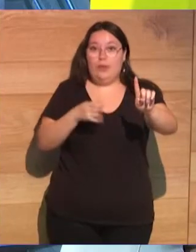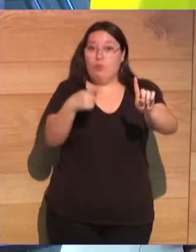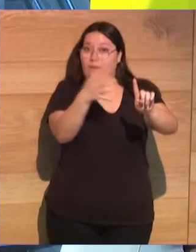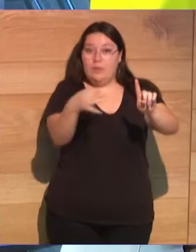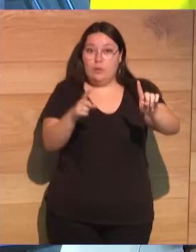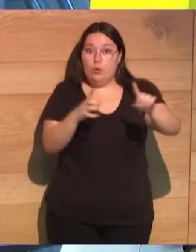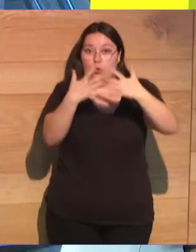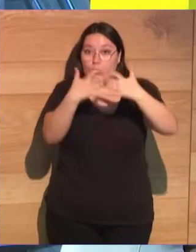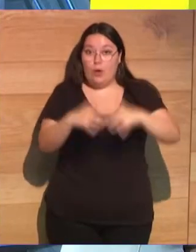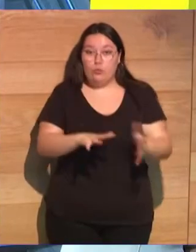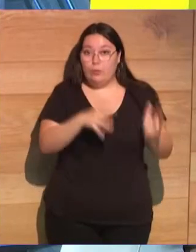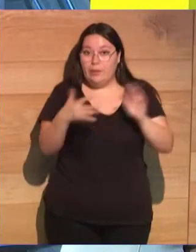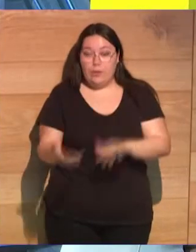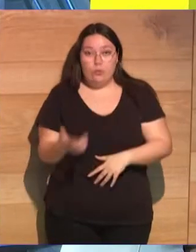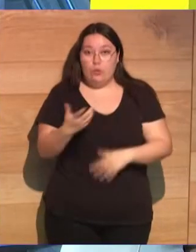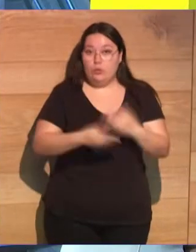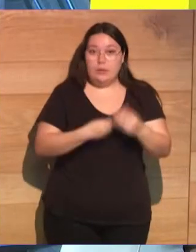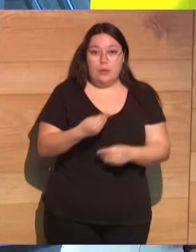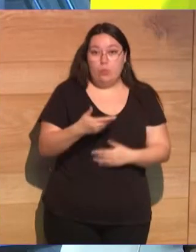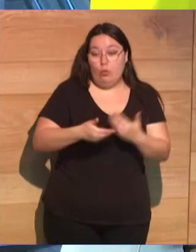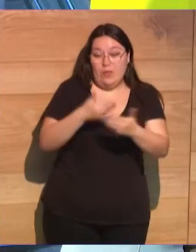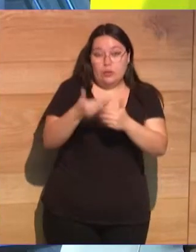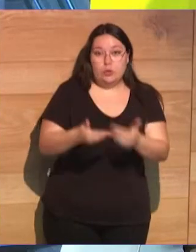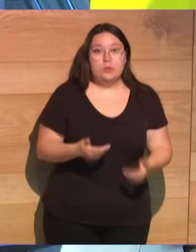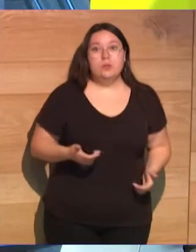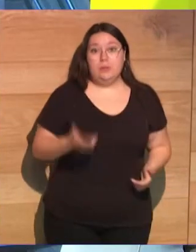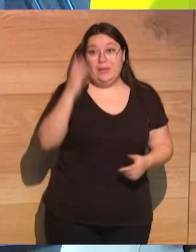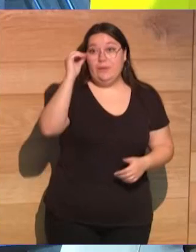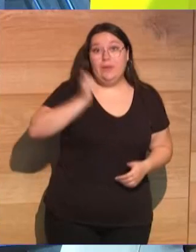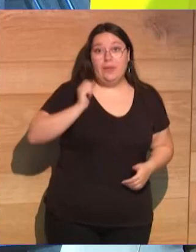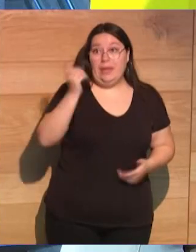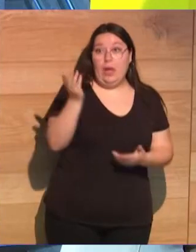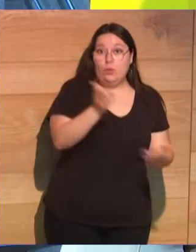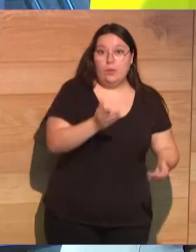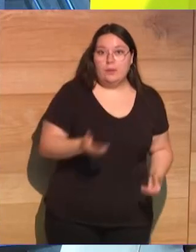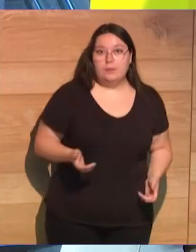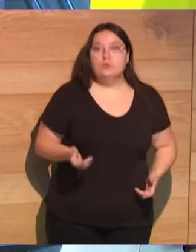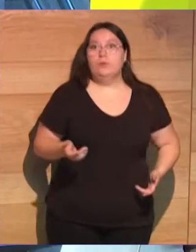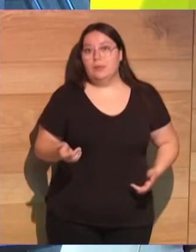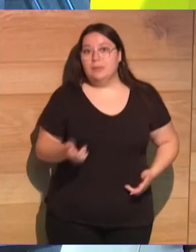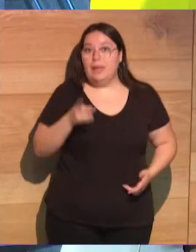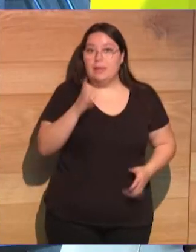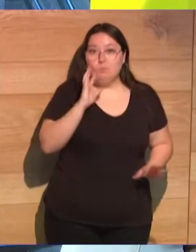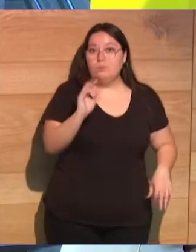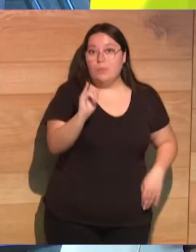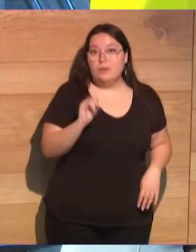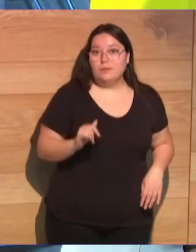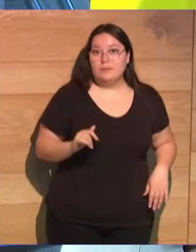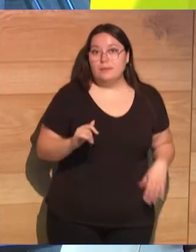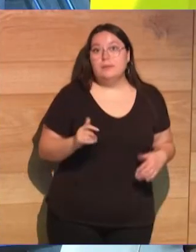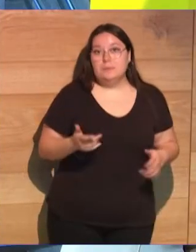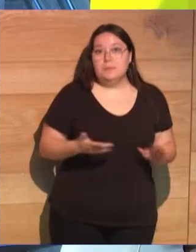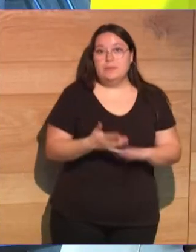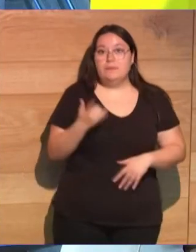estés automatizando procesos y eficientando cosas, que la inteligencia artificial te ayuda. Entonces, ahí es donde está el riesgo. El riesgo es